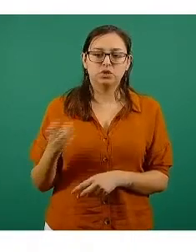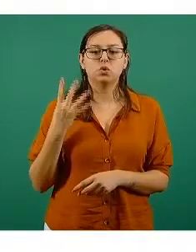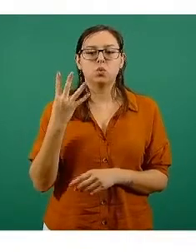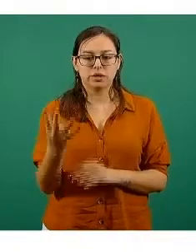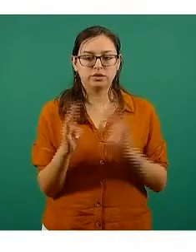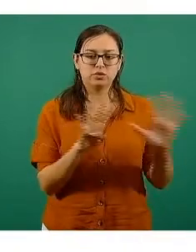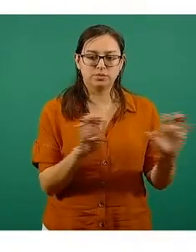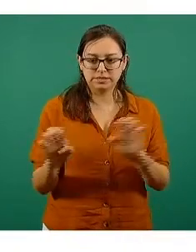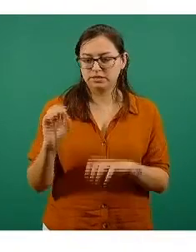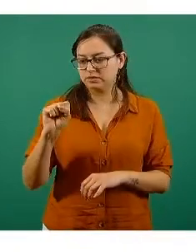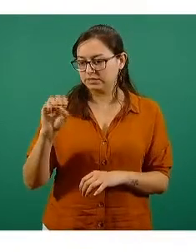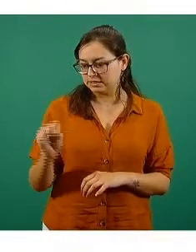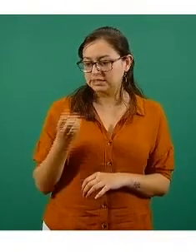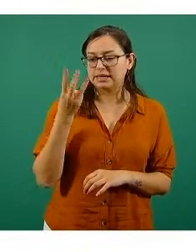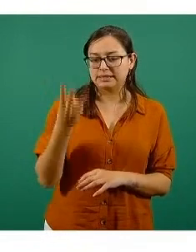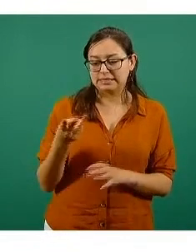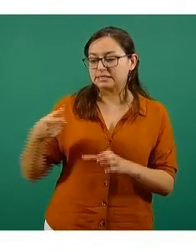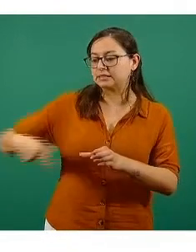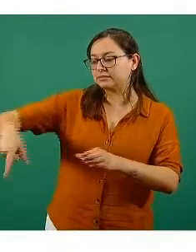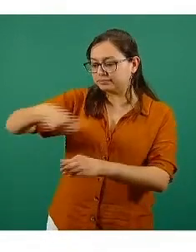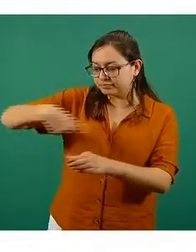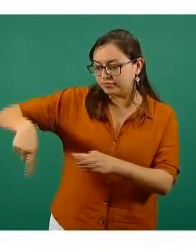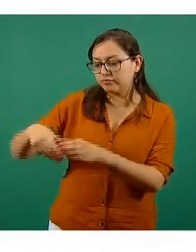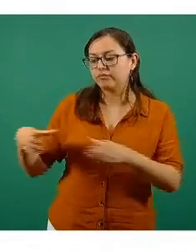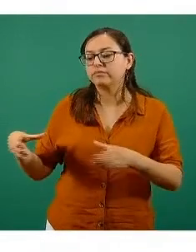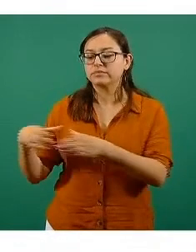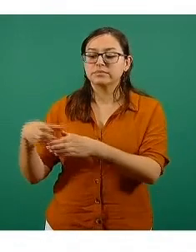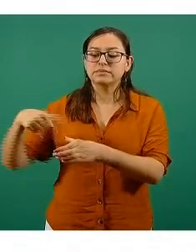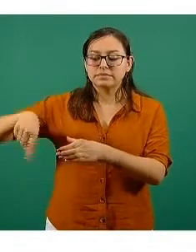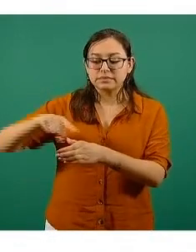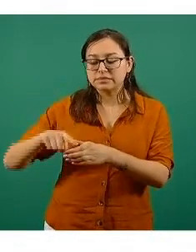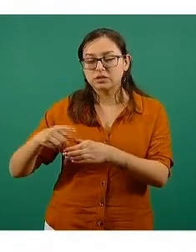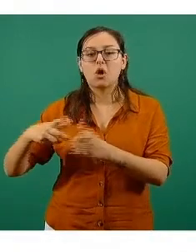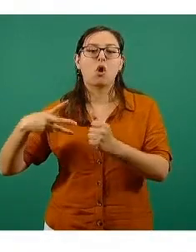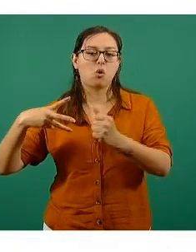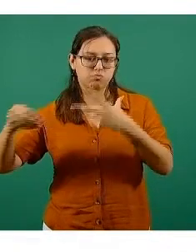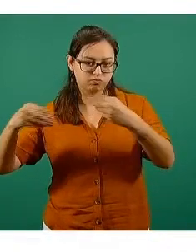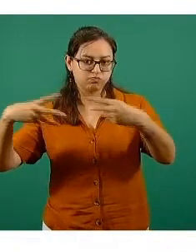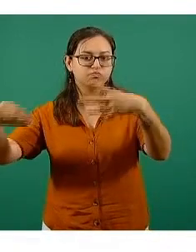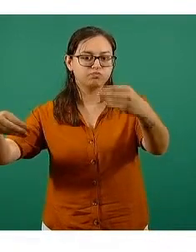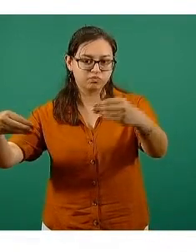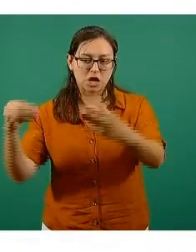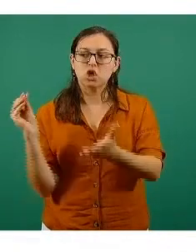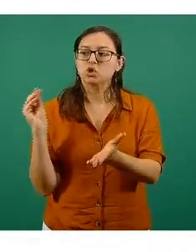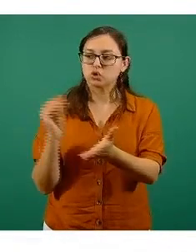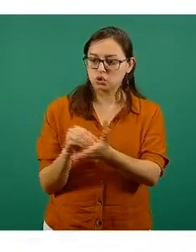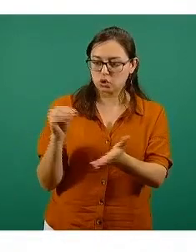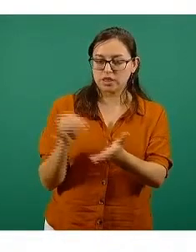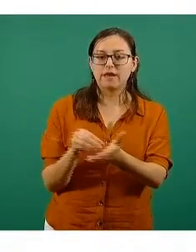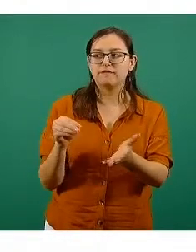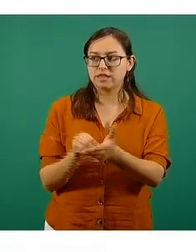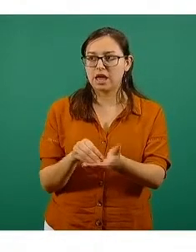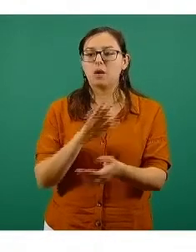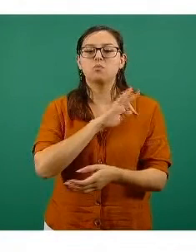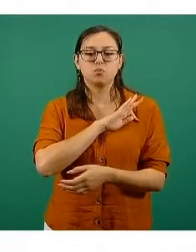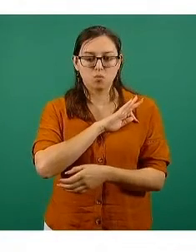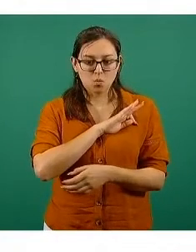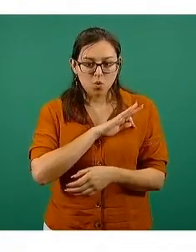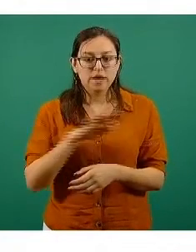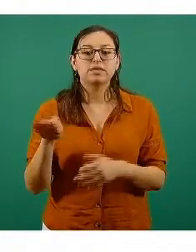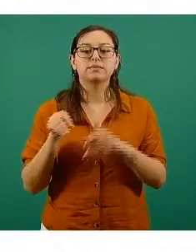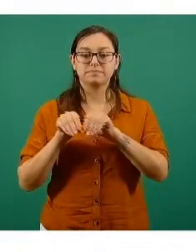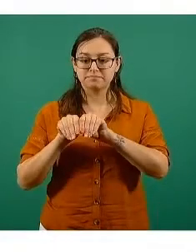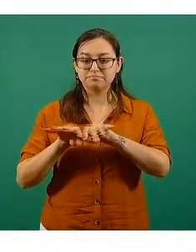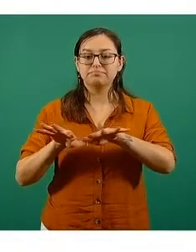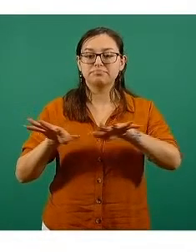son lo que estimamos como el grupo que todavía puede transmitir, que todavía puede dispersar la epidemia, y la